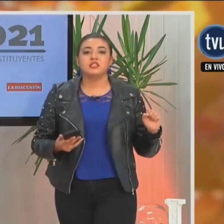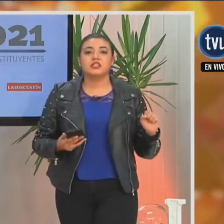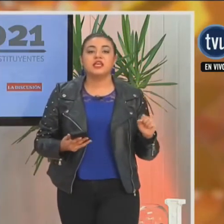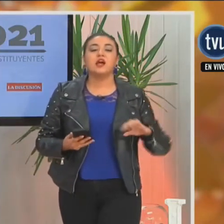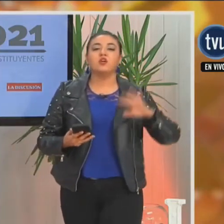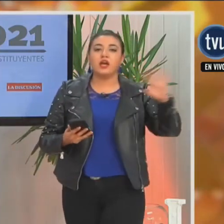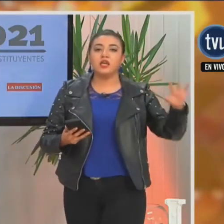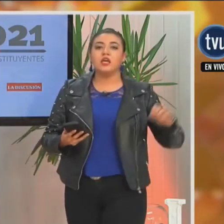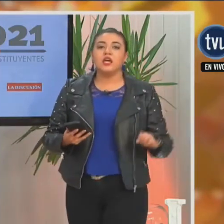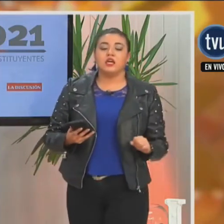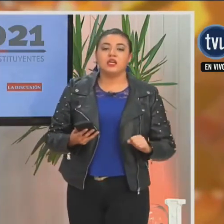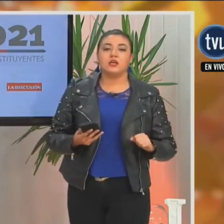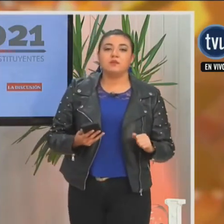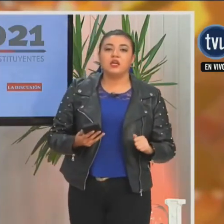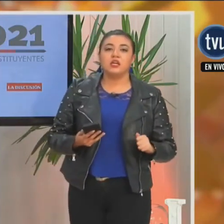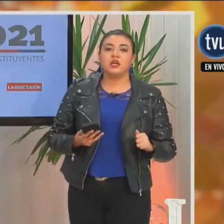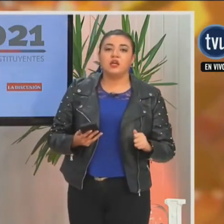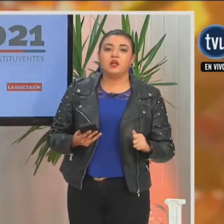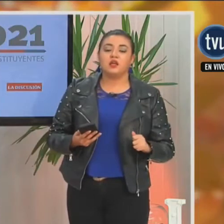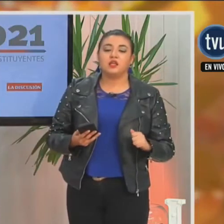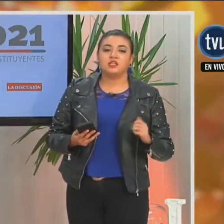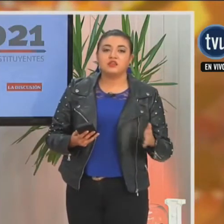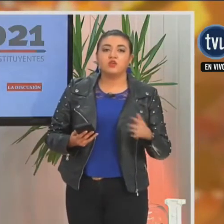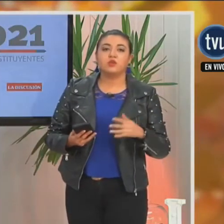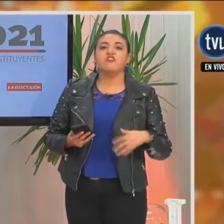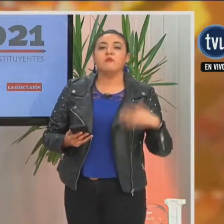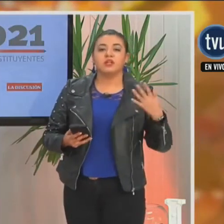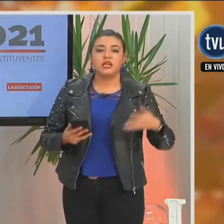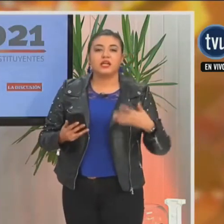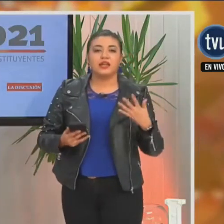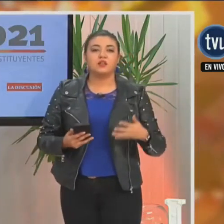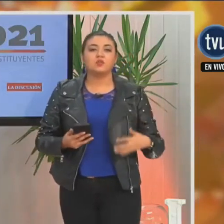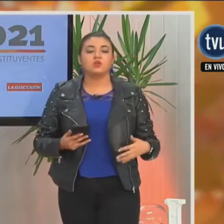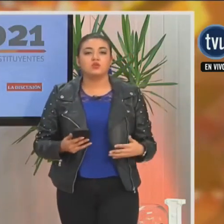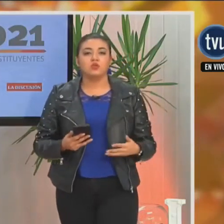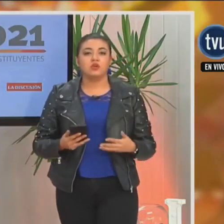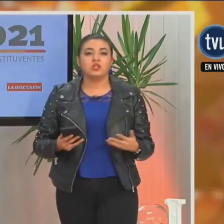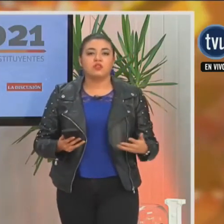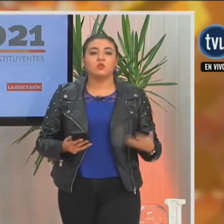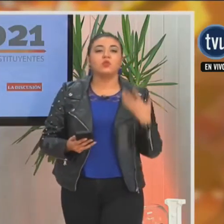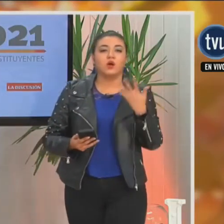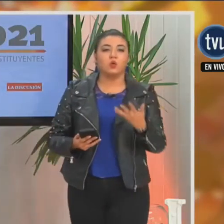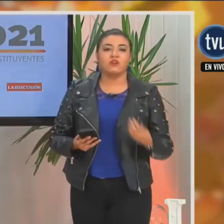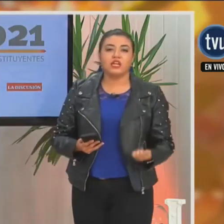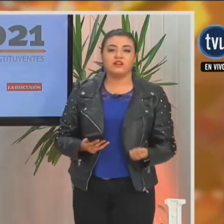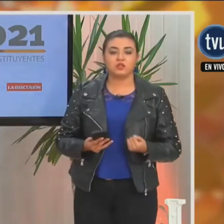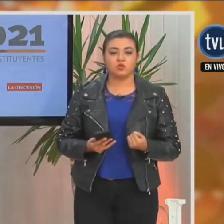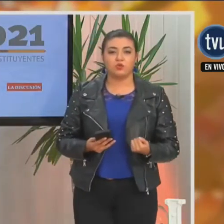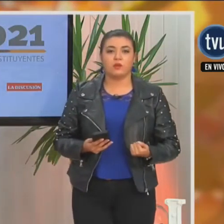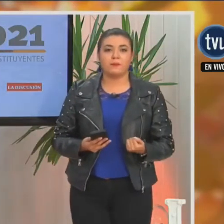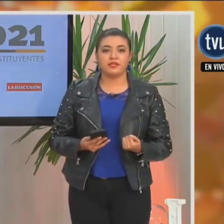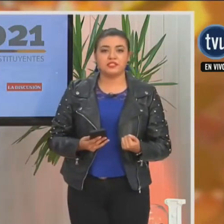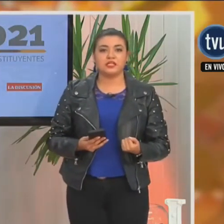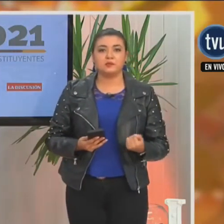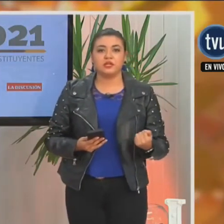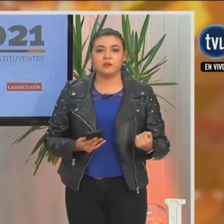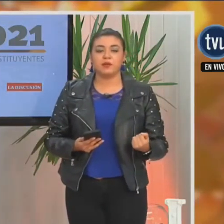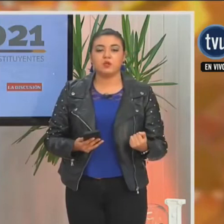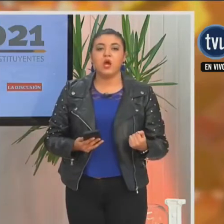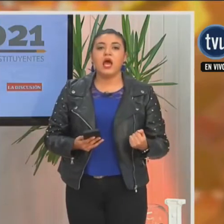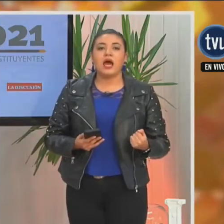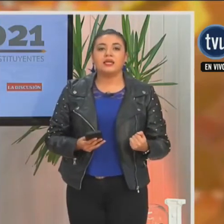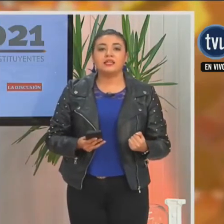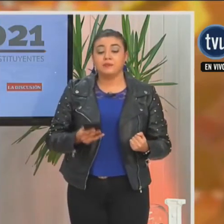desde Santiago. Ahí también este sábado y domingo vamos a estar aclarando todas estas dudas. Hugo Varela va a estar con un programa especial también